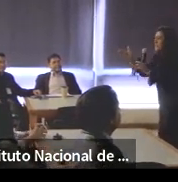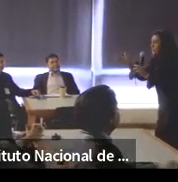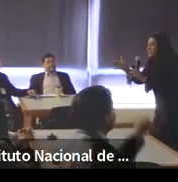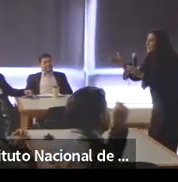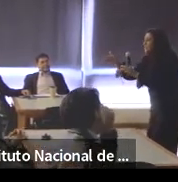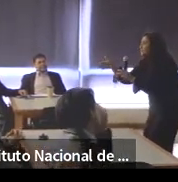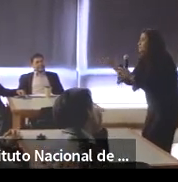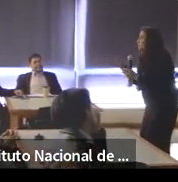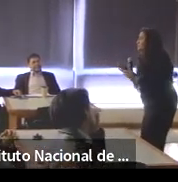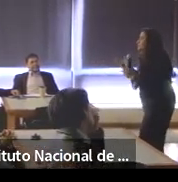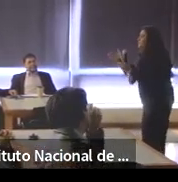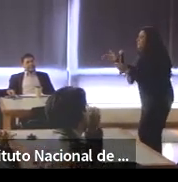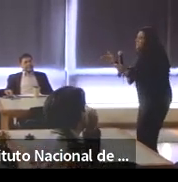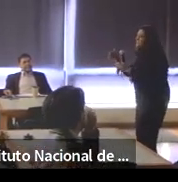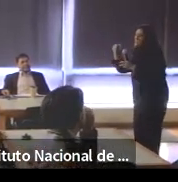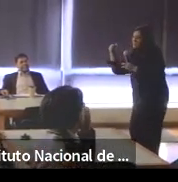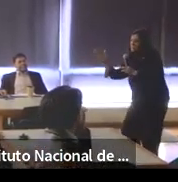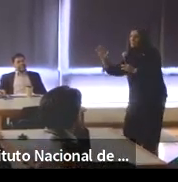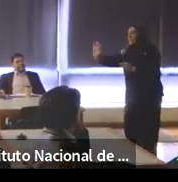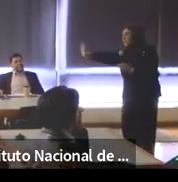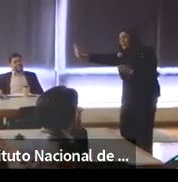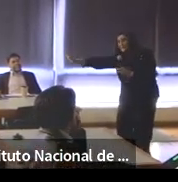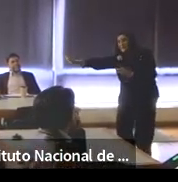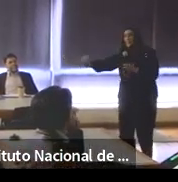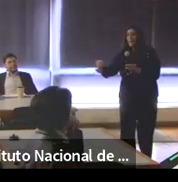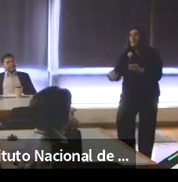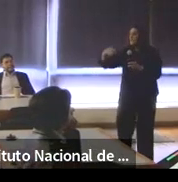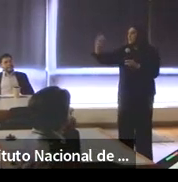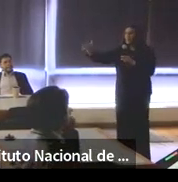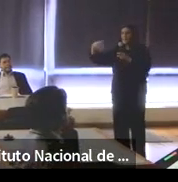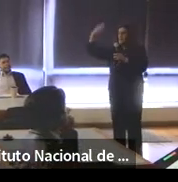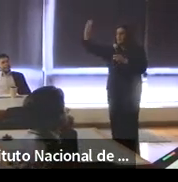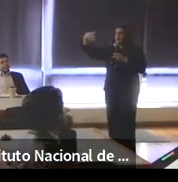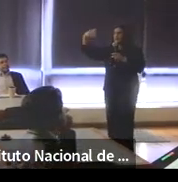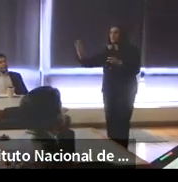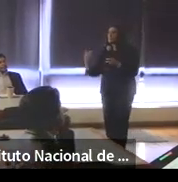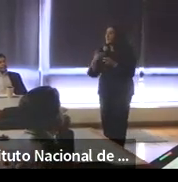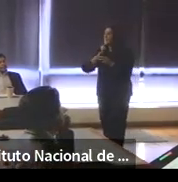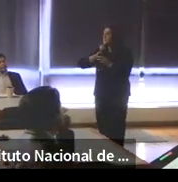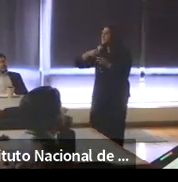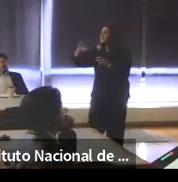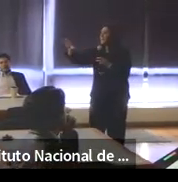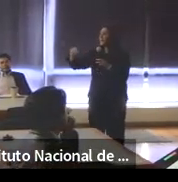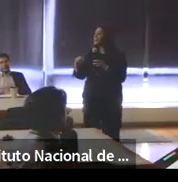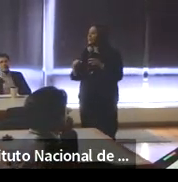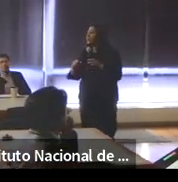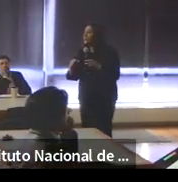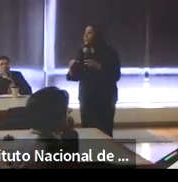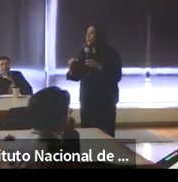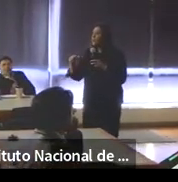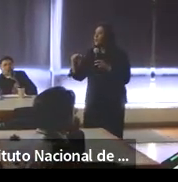esto me conviene y lo soluciono esto no me conviene no me afectan No pasa nada y la organización sigue porque a mí me siguen